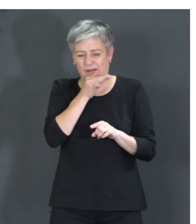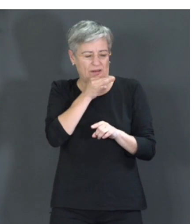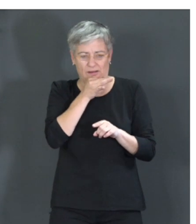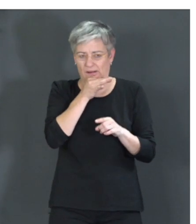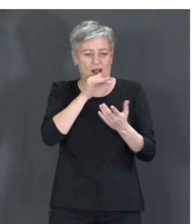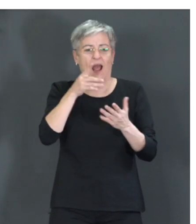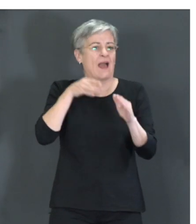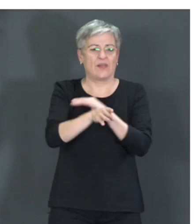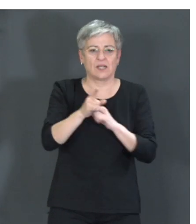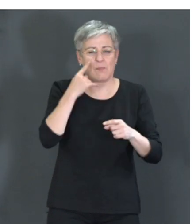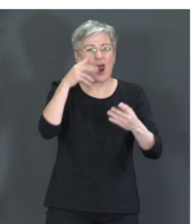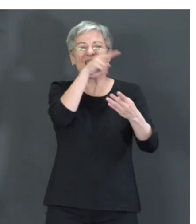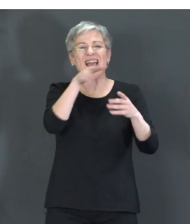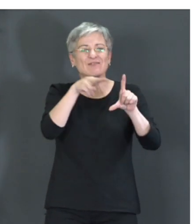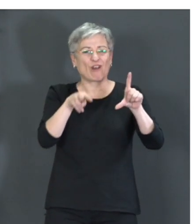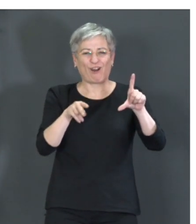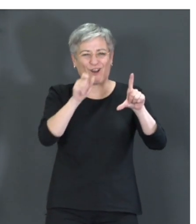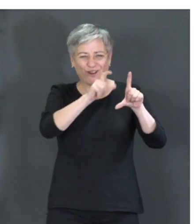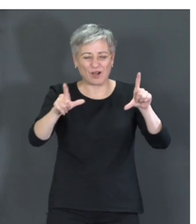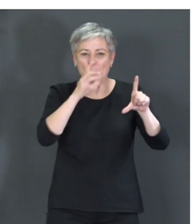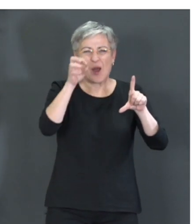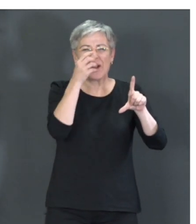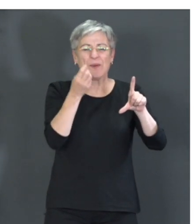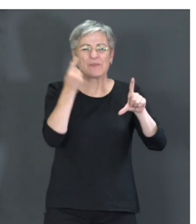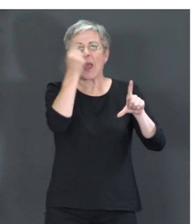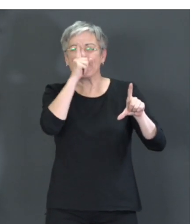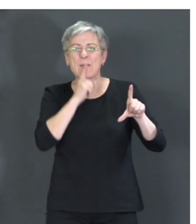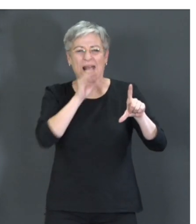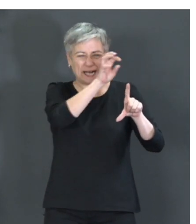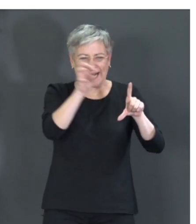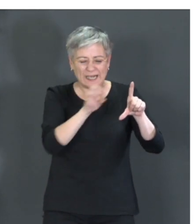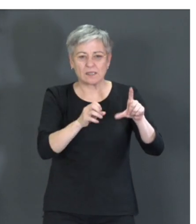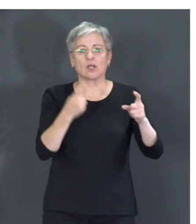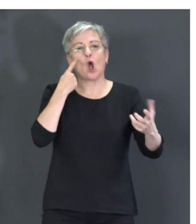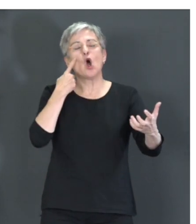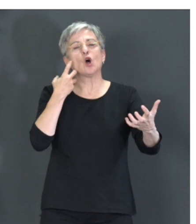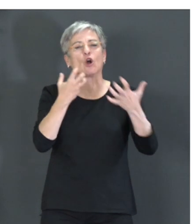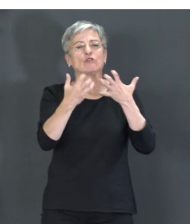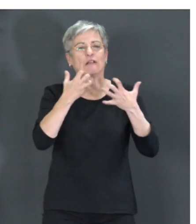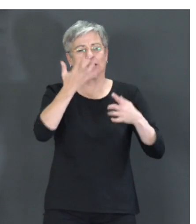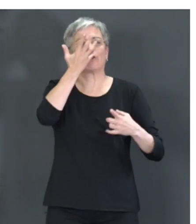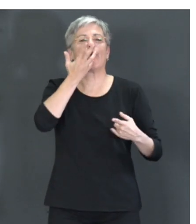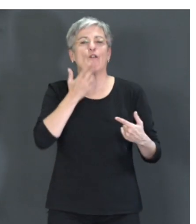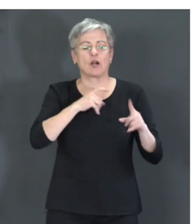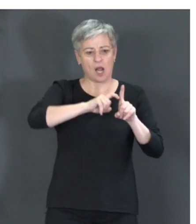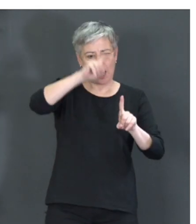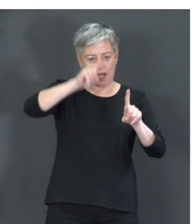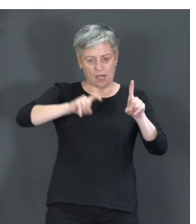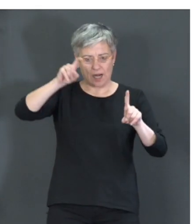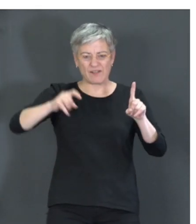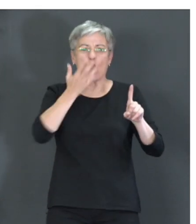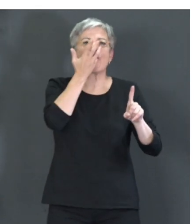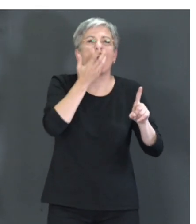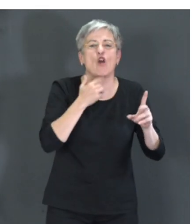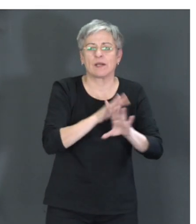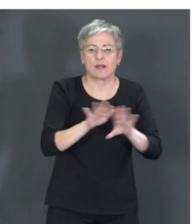pantalla los lea, porque están llenos de imágenes. Tema de contraste cromático, ponemos gráficas basadas solamente en